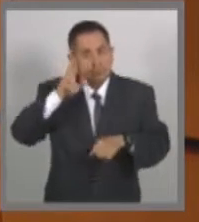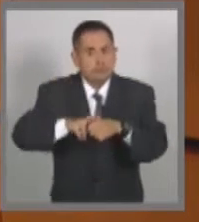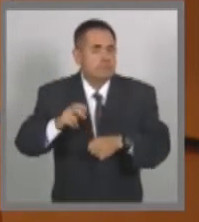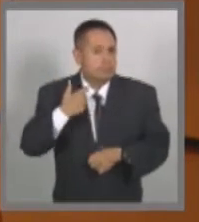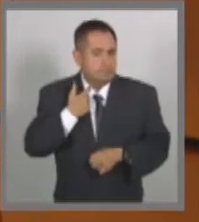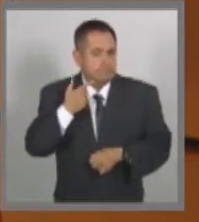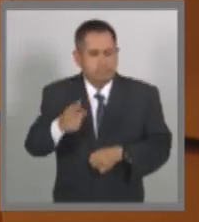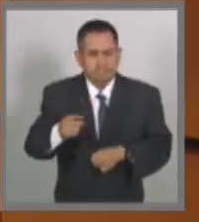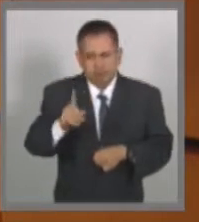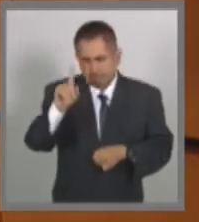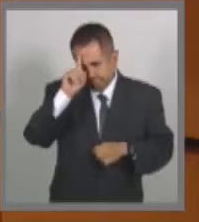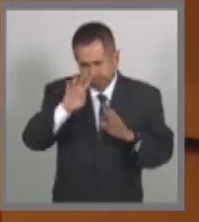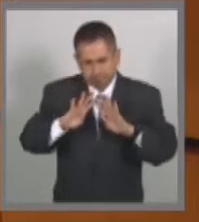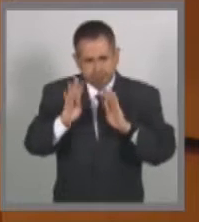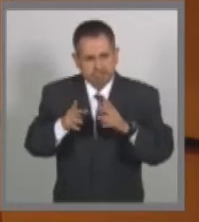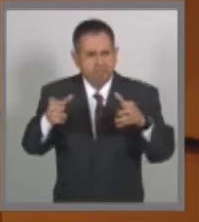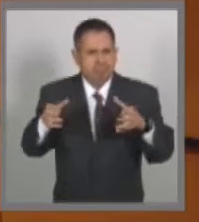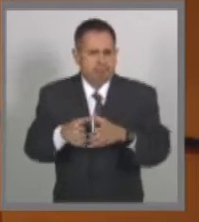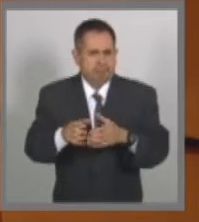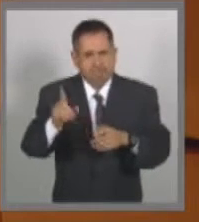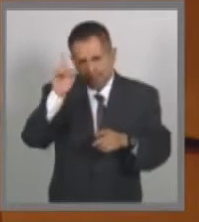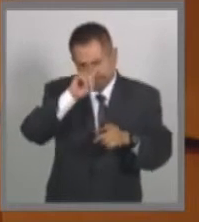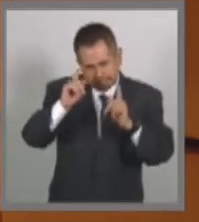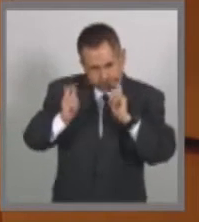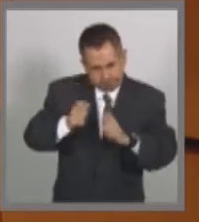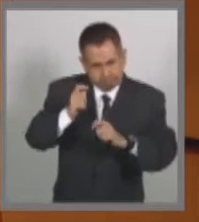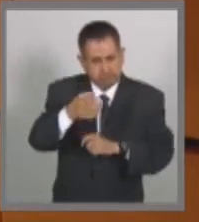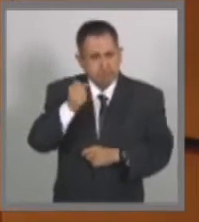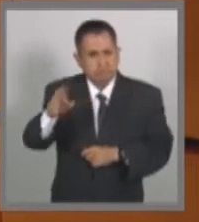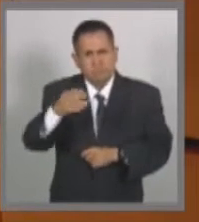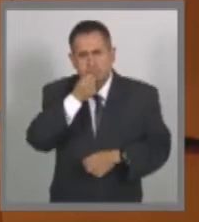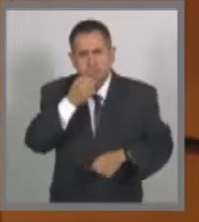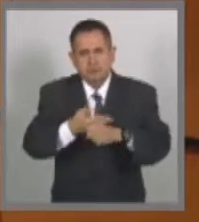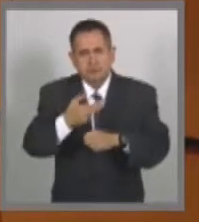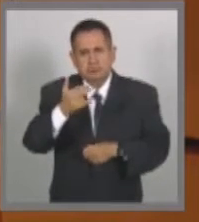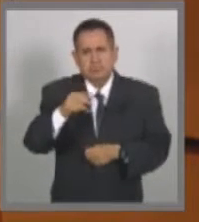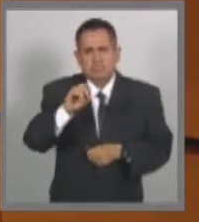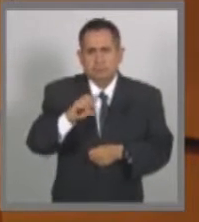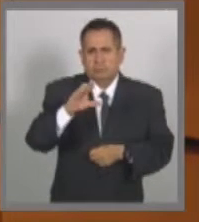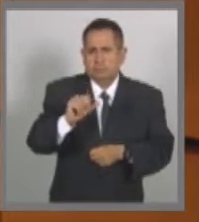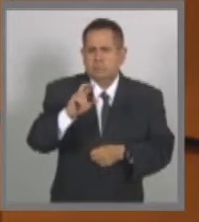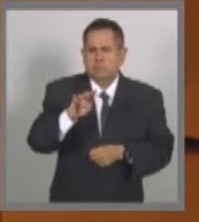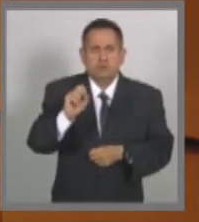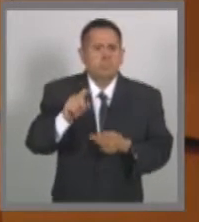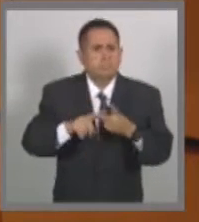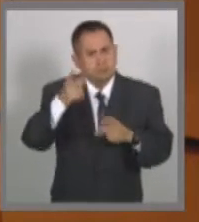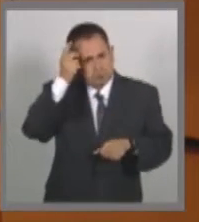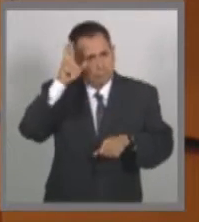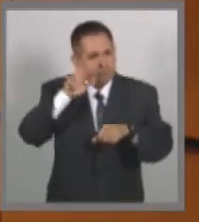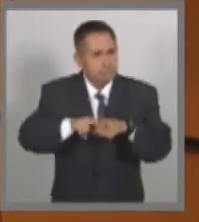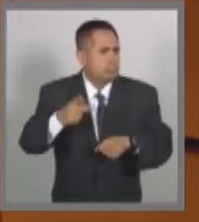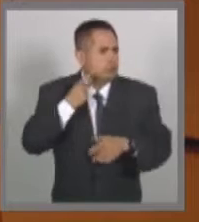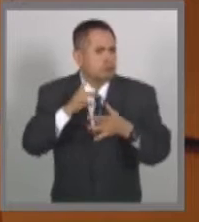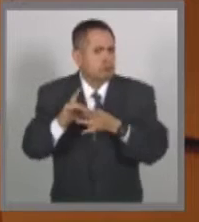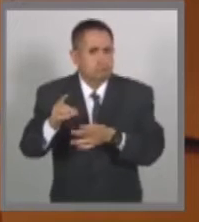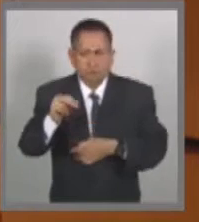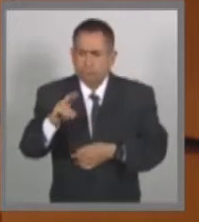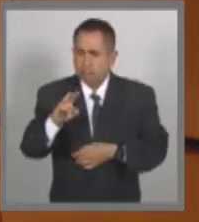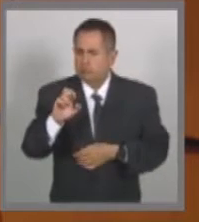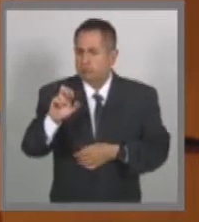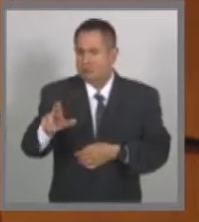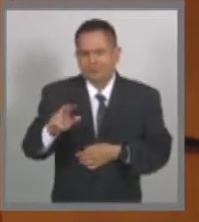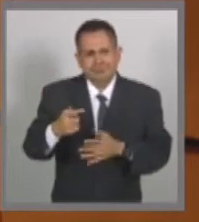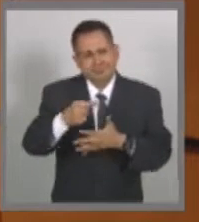adjunto de consejos y comités, asesor en la Subsecretaría de Hidrocarburos y director general adjunto de Políticas Nucleares, todas